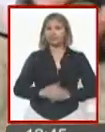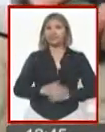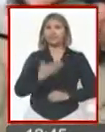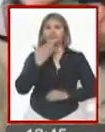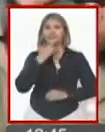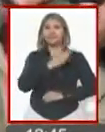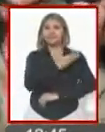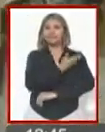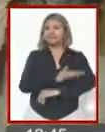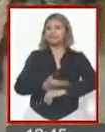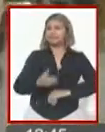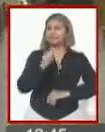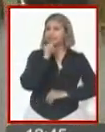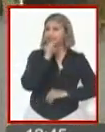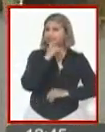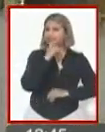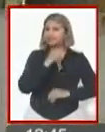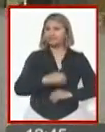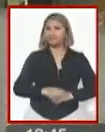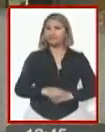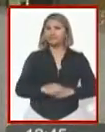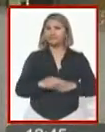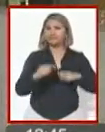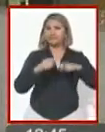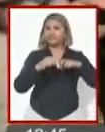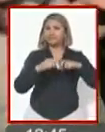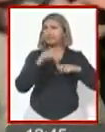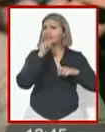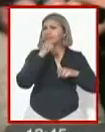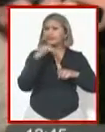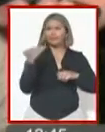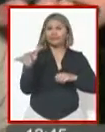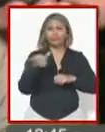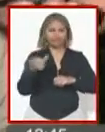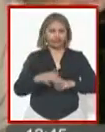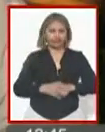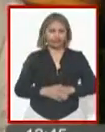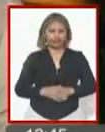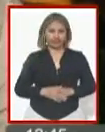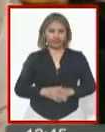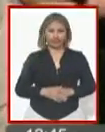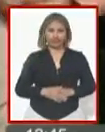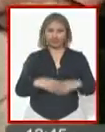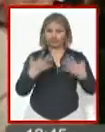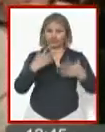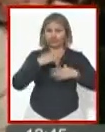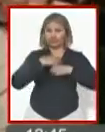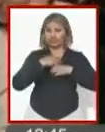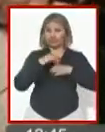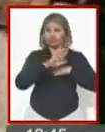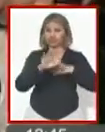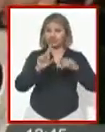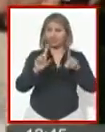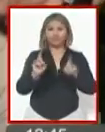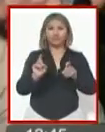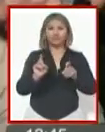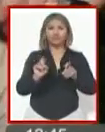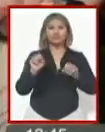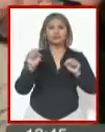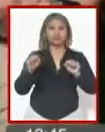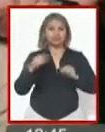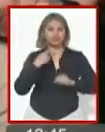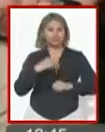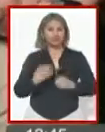mal ahora, me duele. Y mis rodillas más, todo. Yo soy tercera. ¿Estaba protestando ahí? Sí, estaba